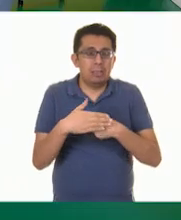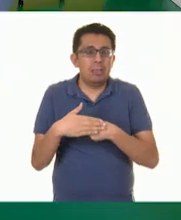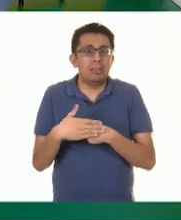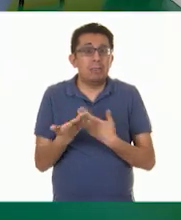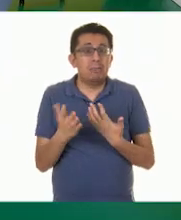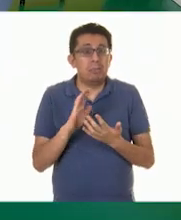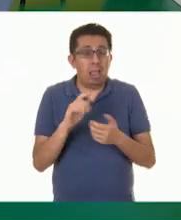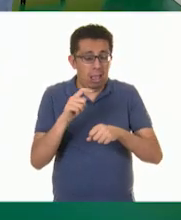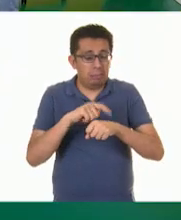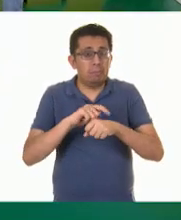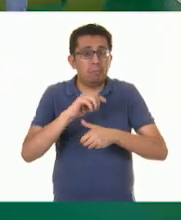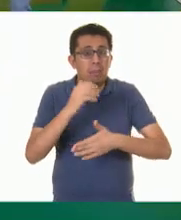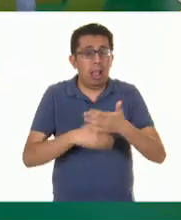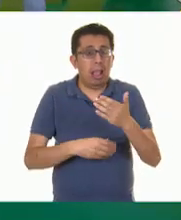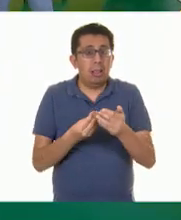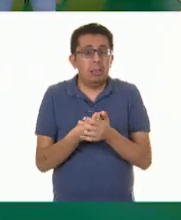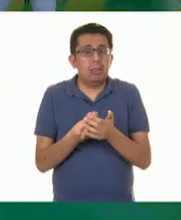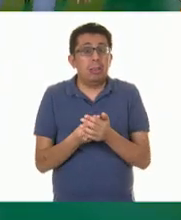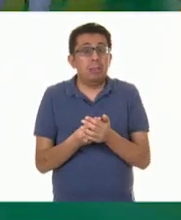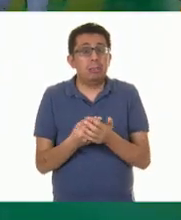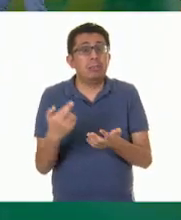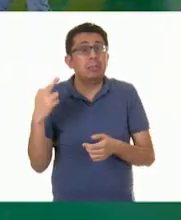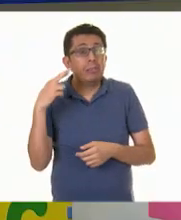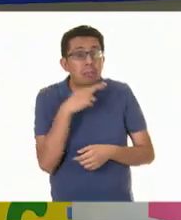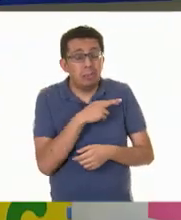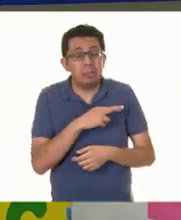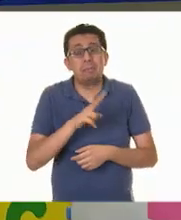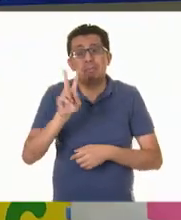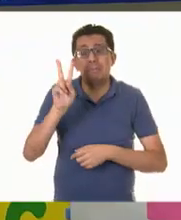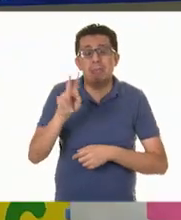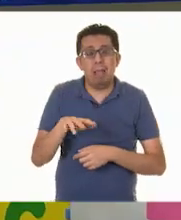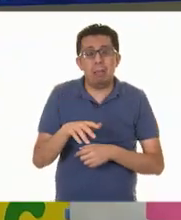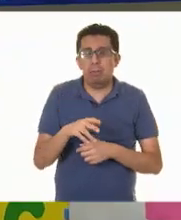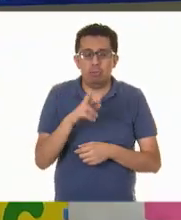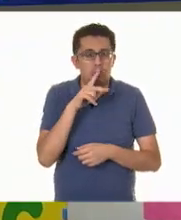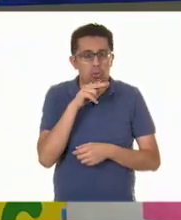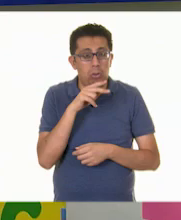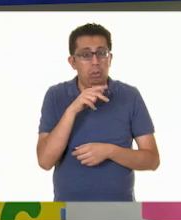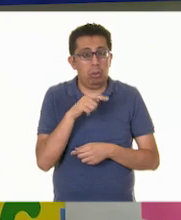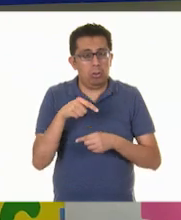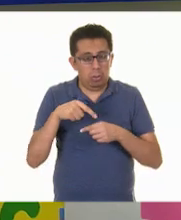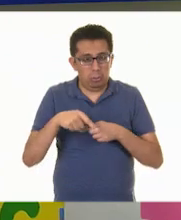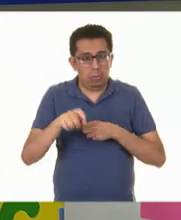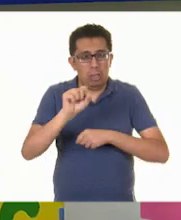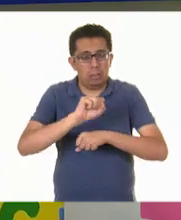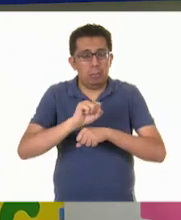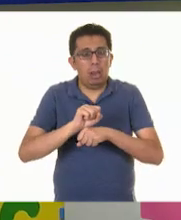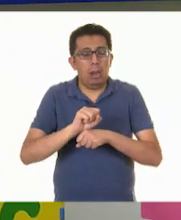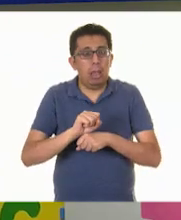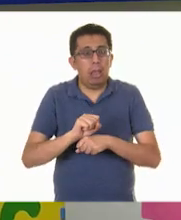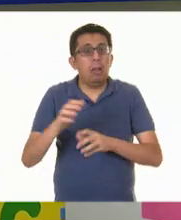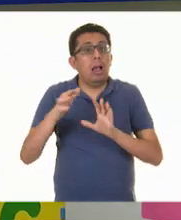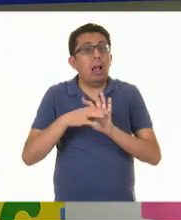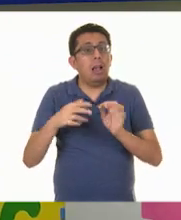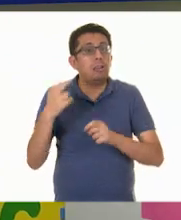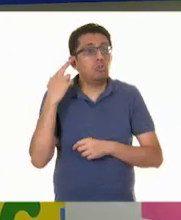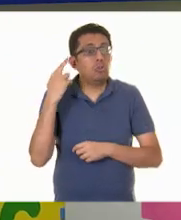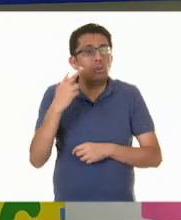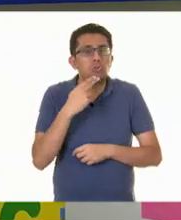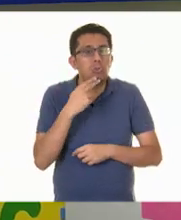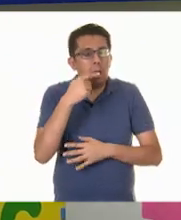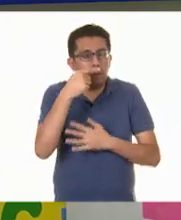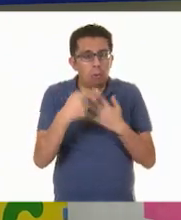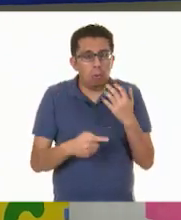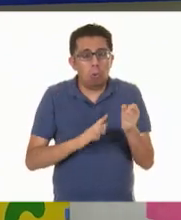¡Ay, tan rápido! ¡Tan rápido! No. Pero no te preocupes, porque esta semana vamos a estar viendo los usos del sonido. Entonces, la siguiente